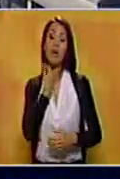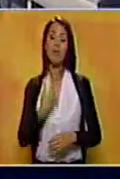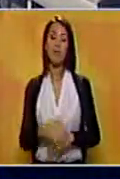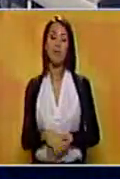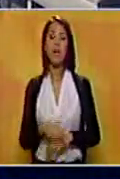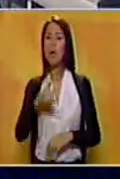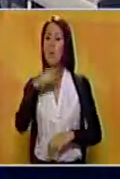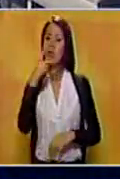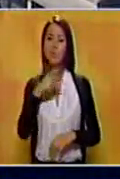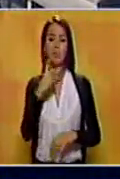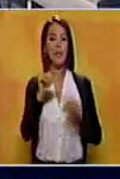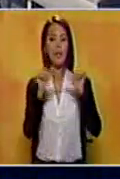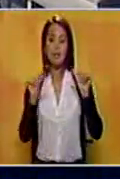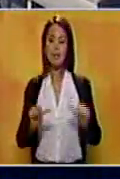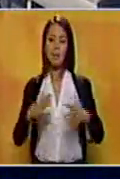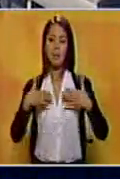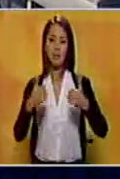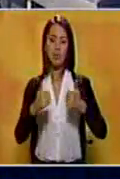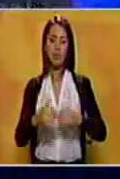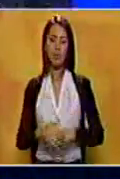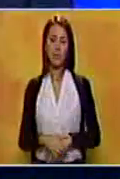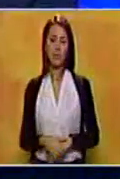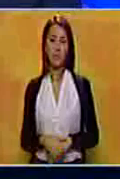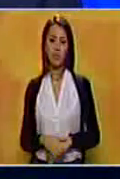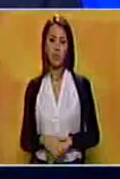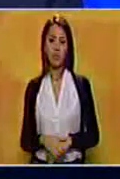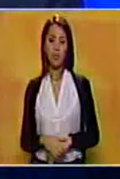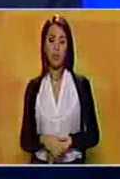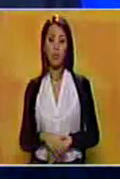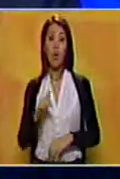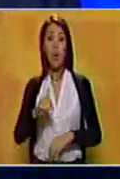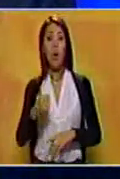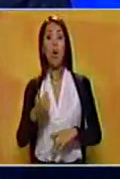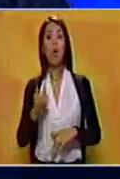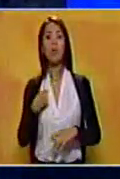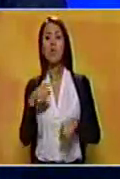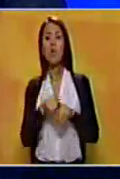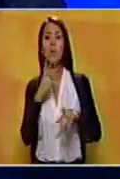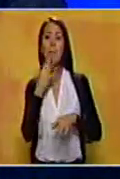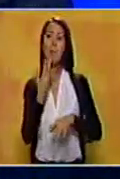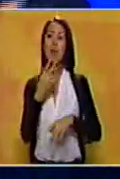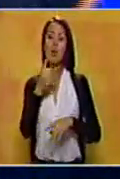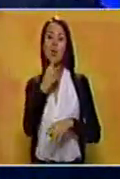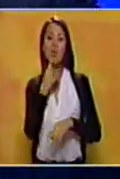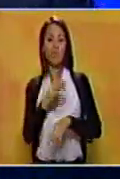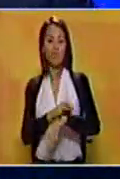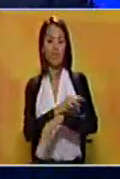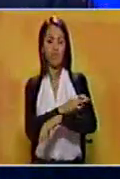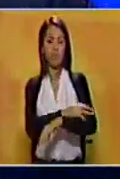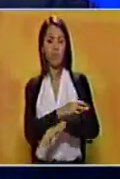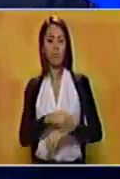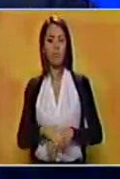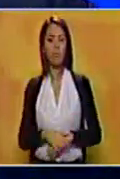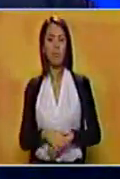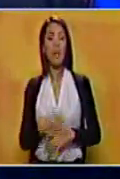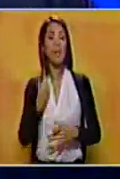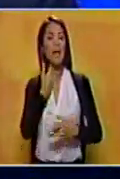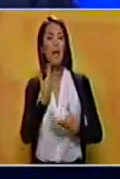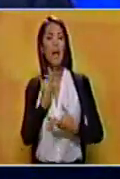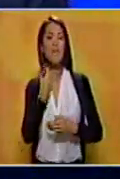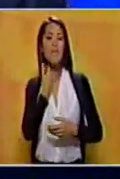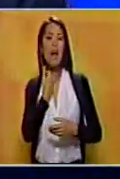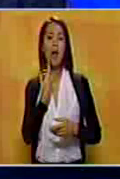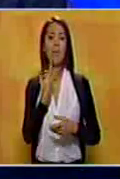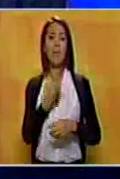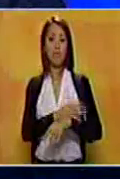el sistema de salud hoy somos exportadores la malaria es un desastre el tema de la malaria en nuestro país somos